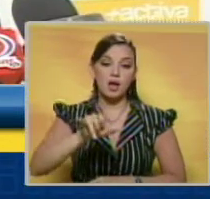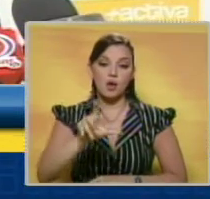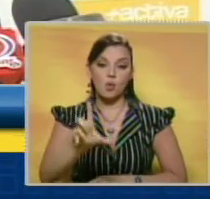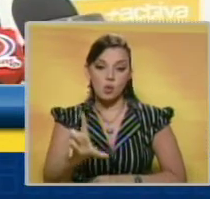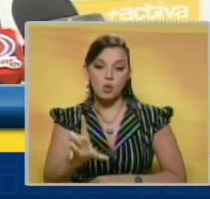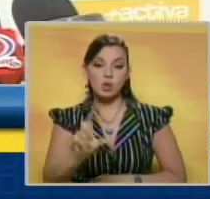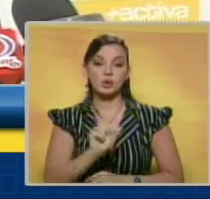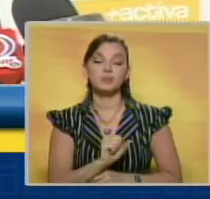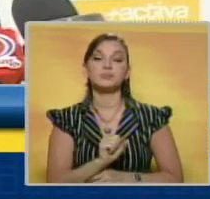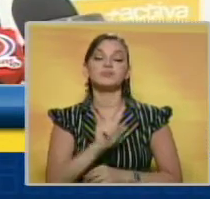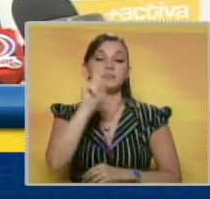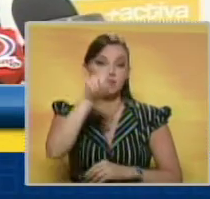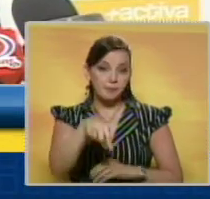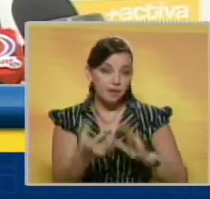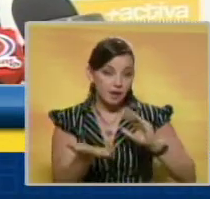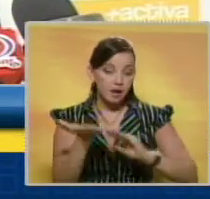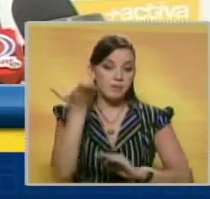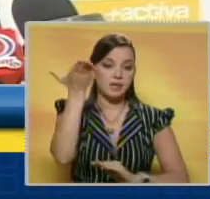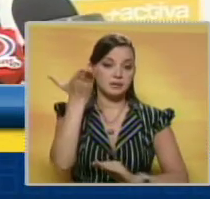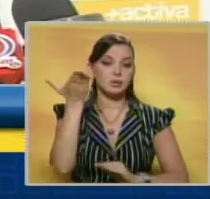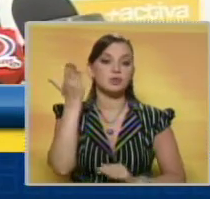del salario mínimo